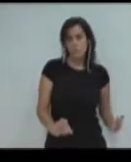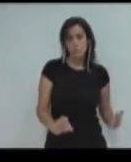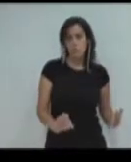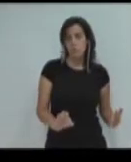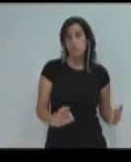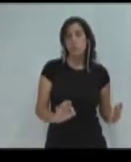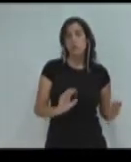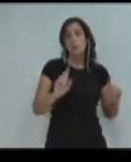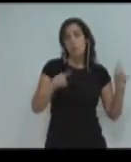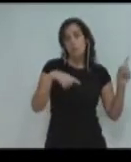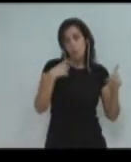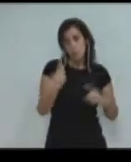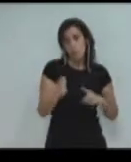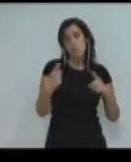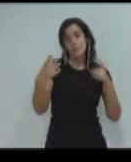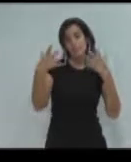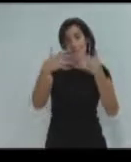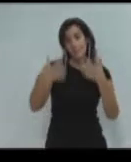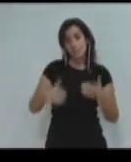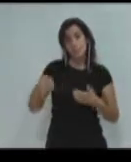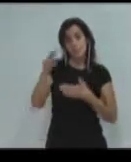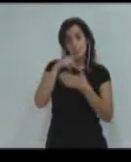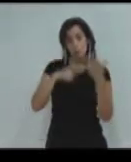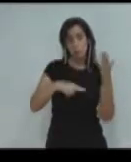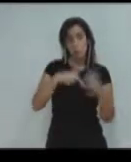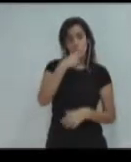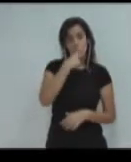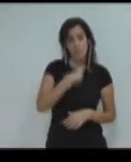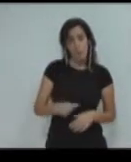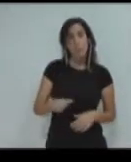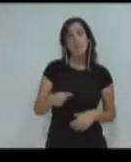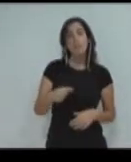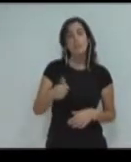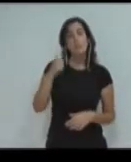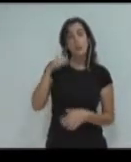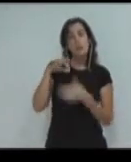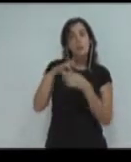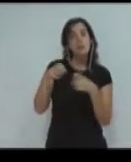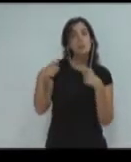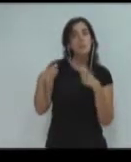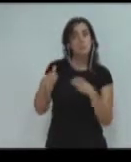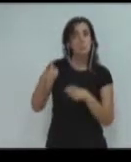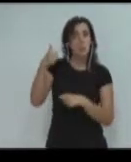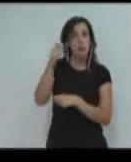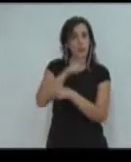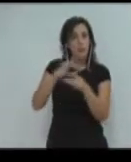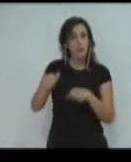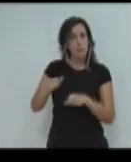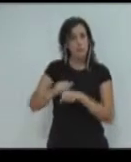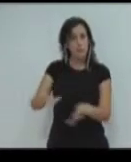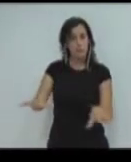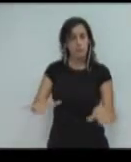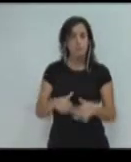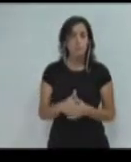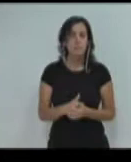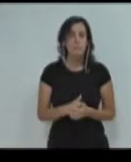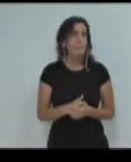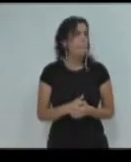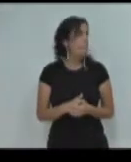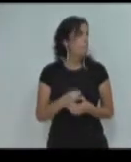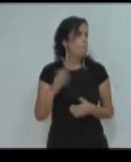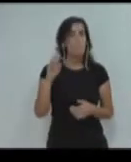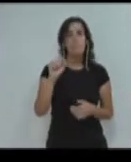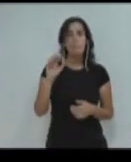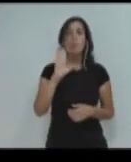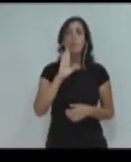tiene una segmentación. El texto de lectura fácil, lógicamente, el segmento al que se pueda dirigir será mucho mayor. El ejemplo que has dado de los museos